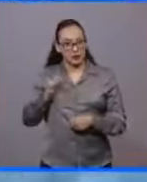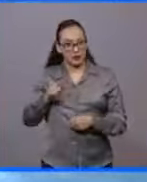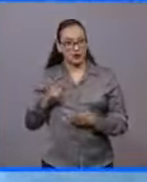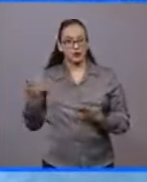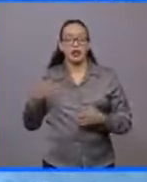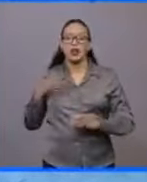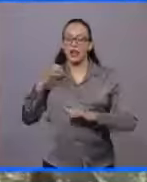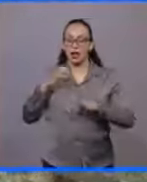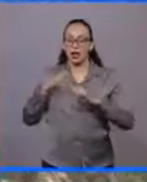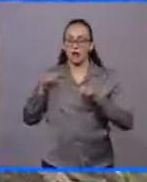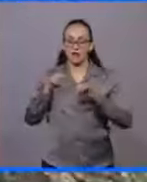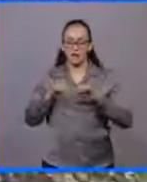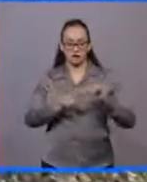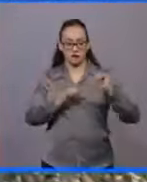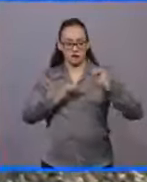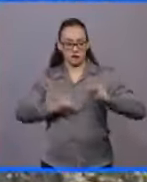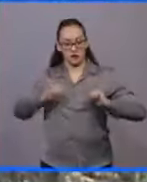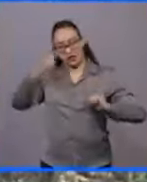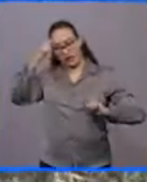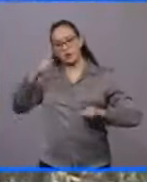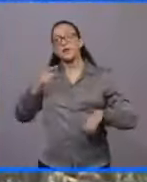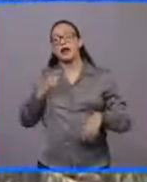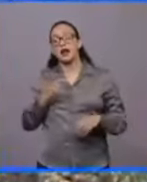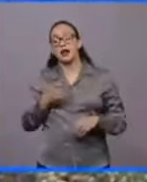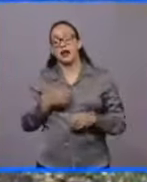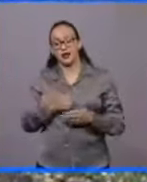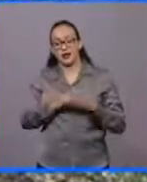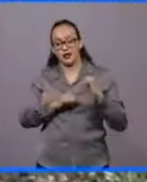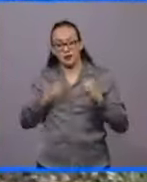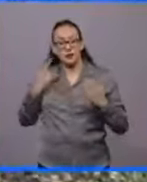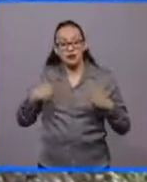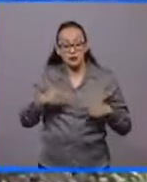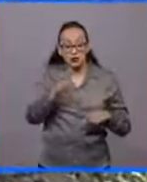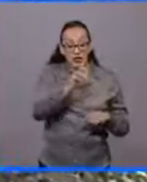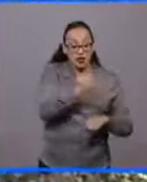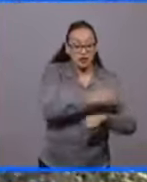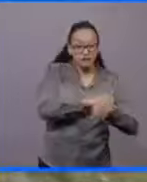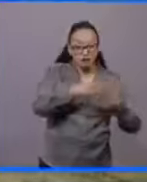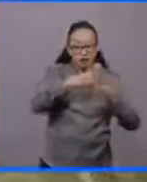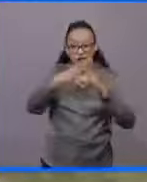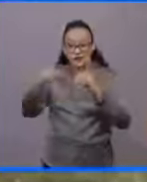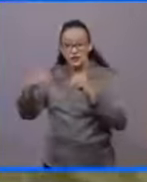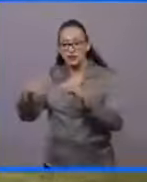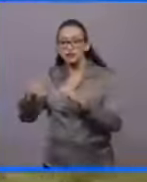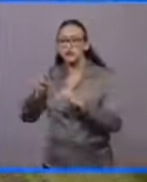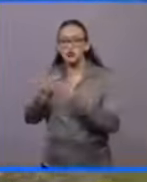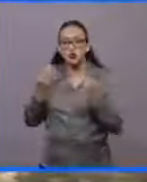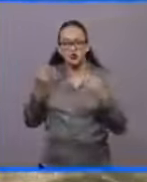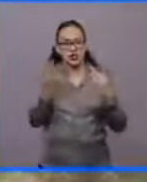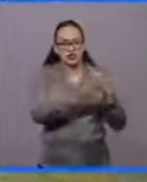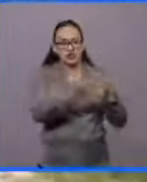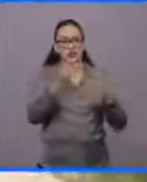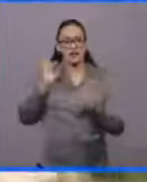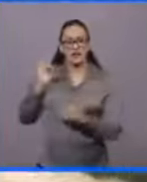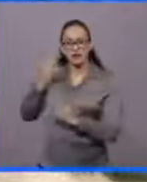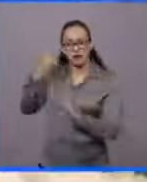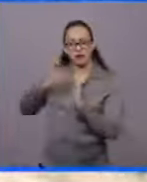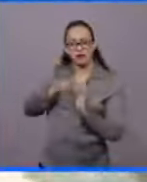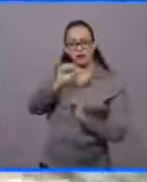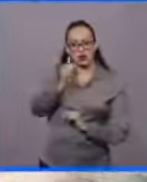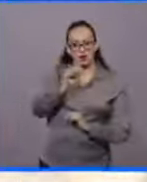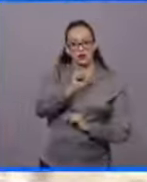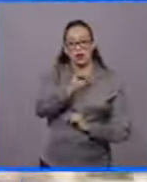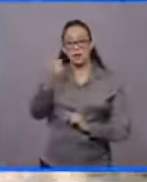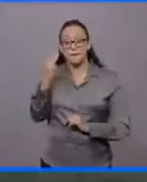Amnesty International reportó que al menos 30 familiares de personas desaparecidas han sido asesinados entre febrero de